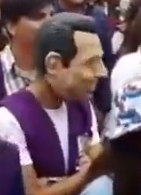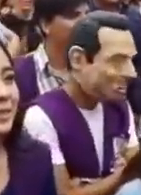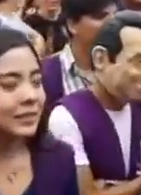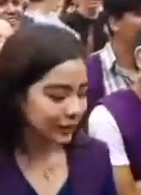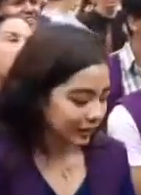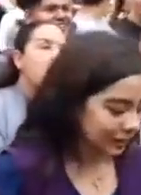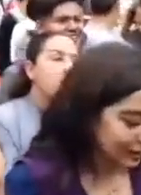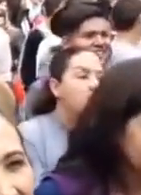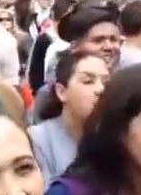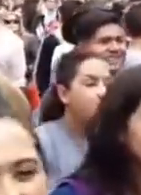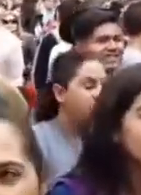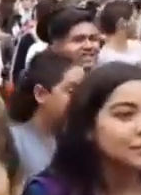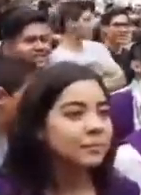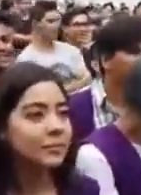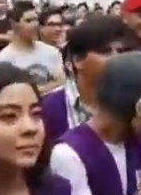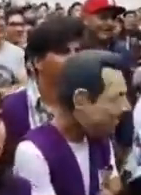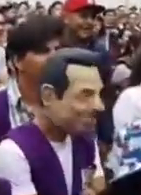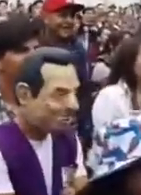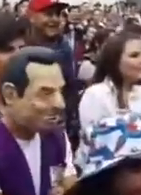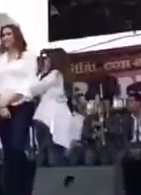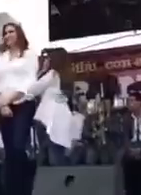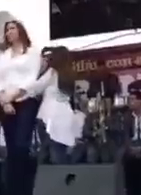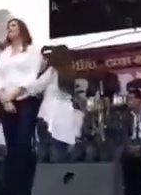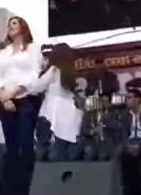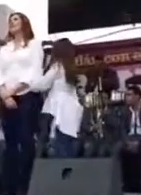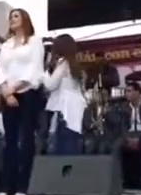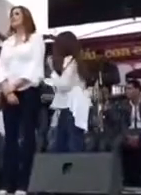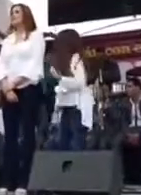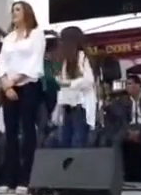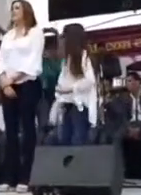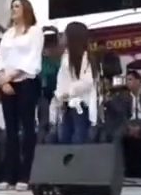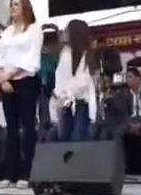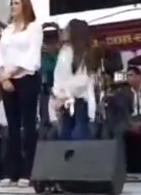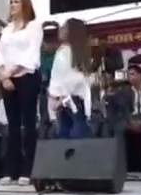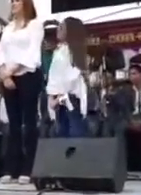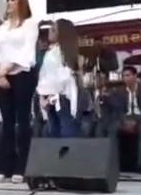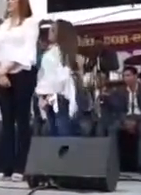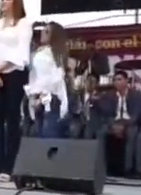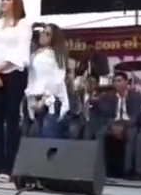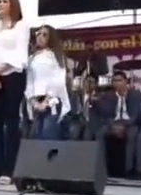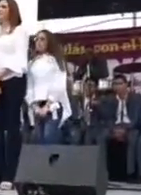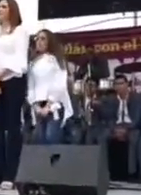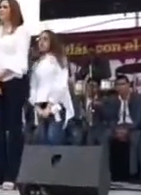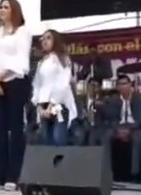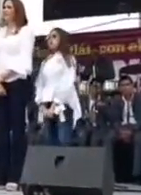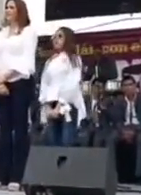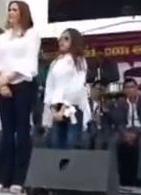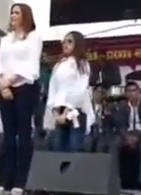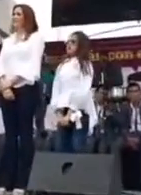afectar las elecciones del próximo 1 de julio, por lo que reprobó que las instancias federales no hayan